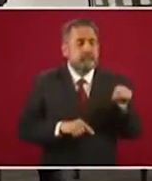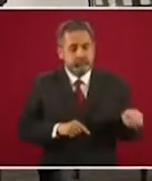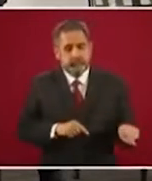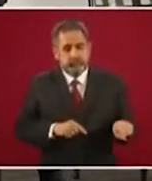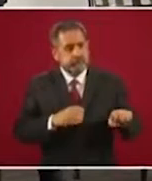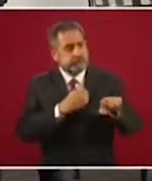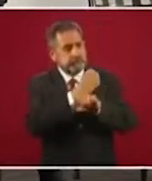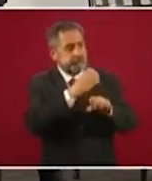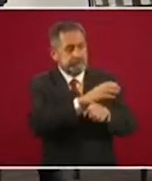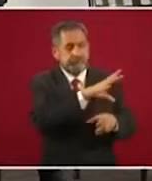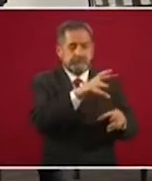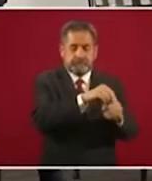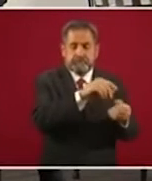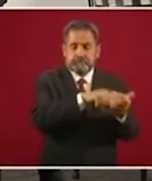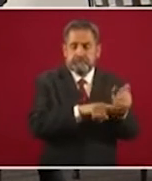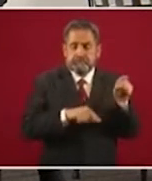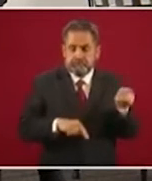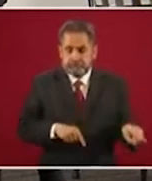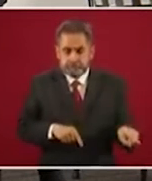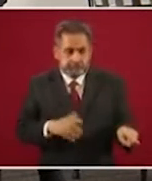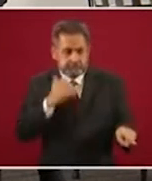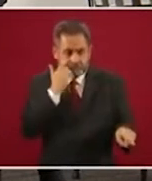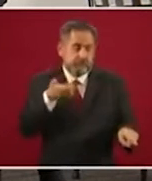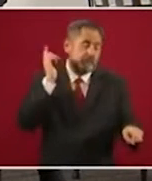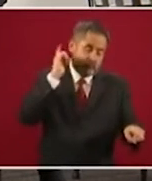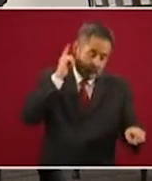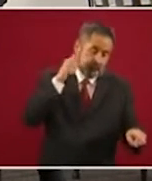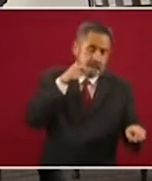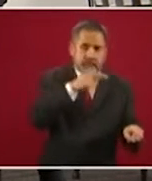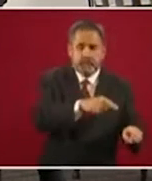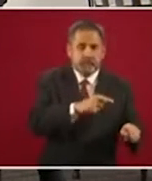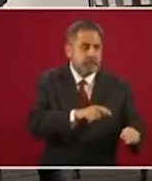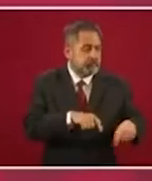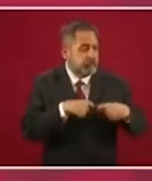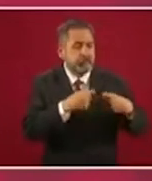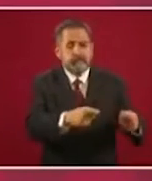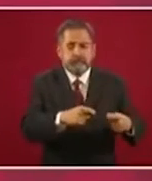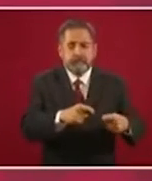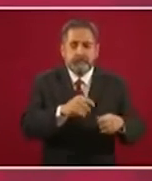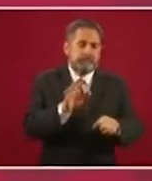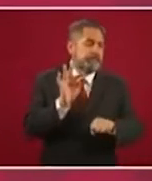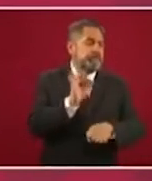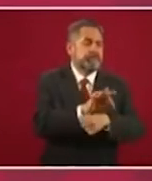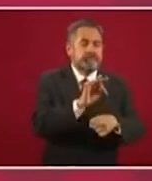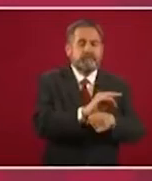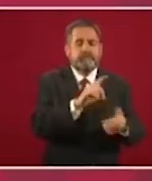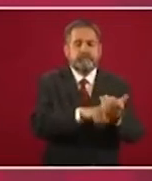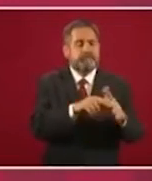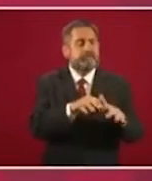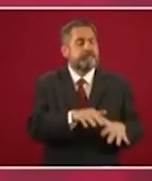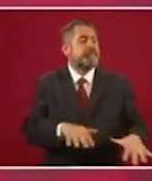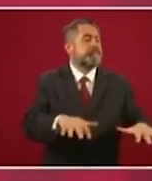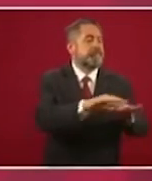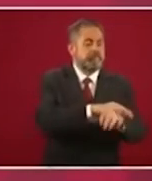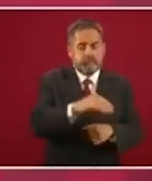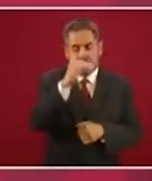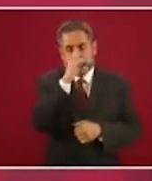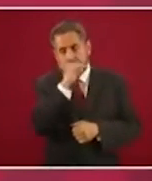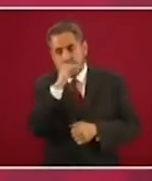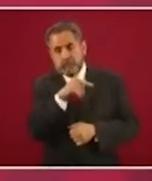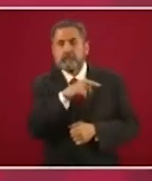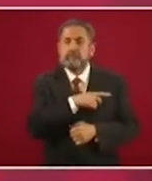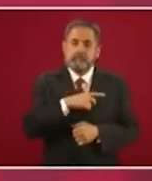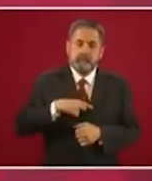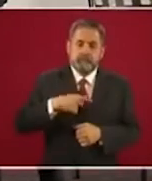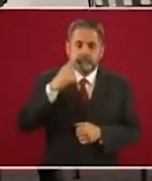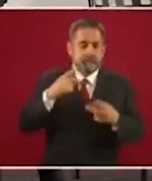estatal, pudiera, si así lo desea y ojalá lo desee, garantizar la protección a la salud de manera gratuita para